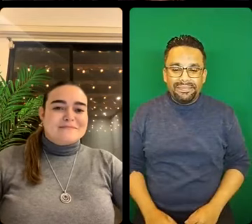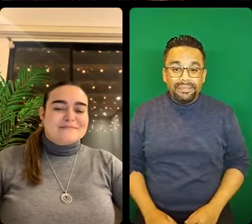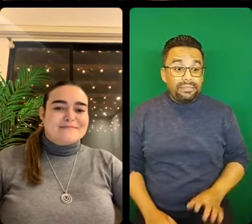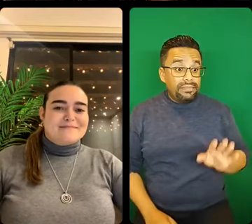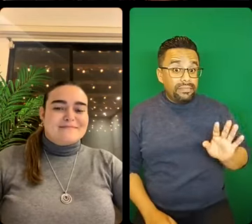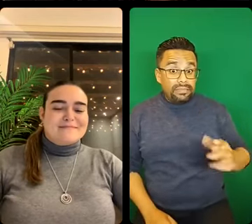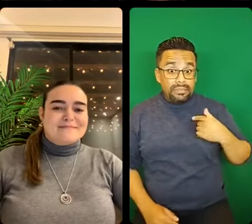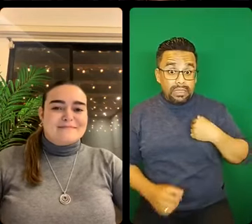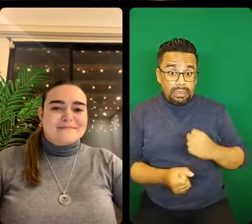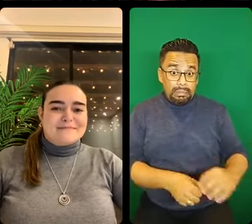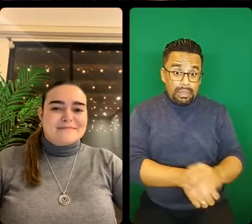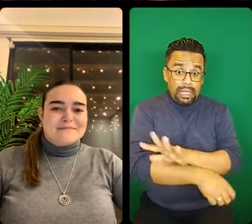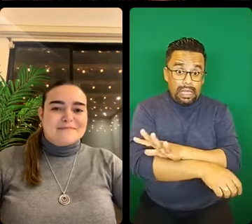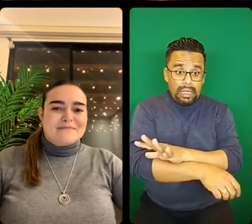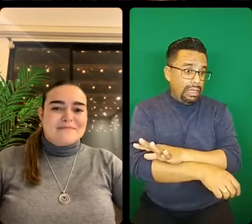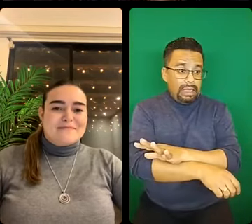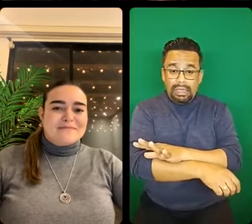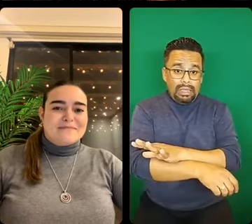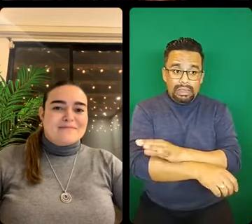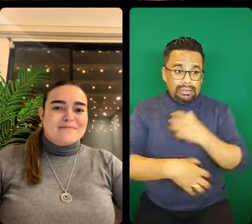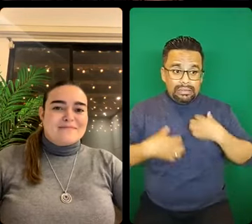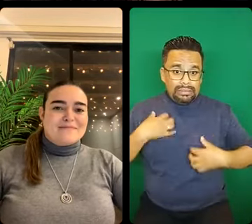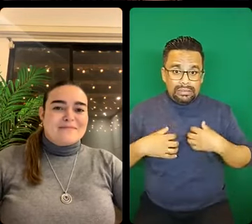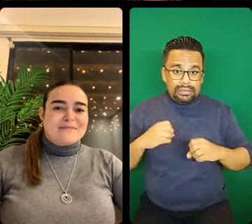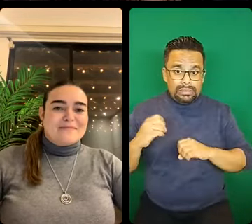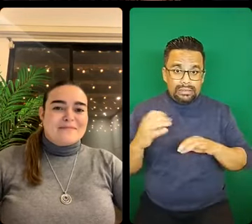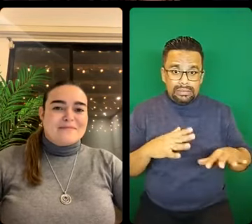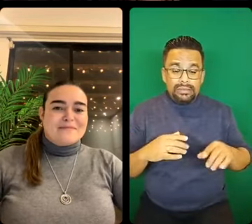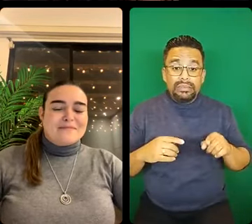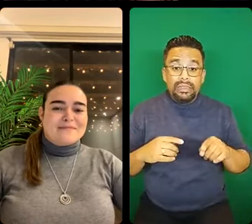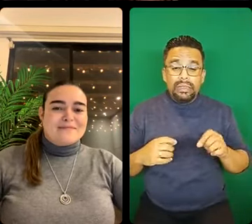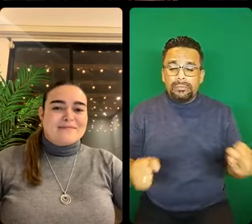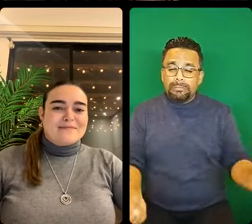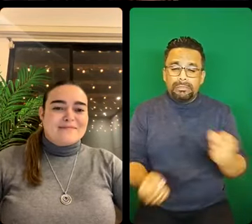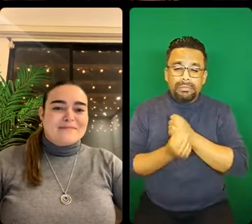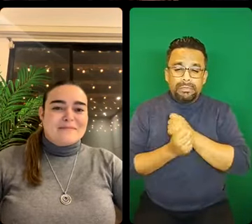Acevedo. Lola, Roger Holguín. Los Amantes de